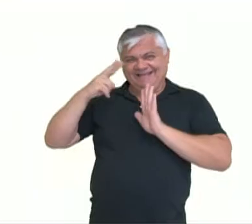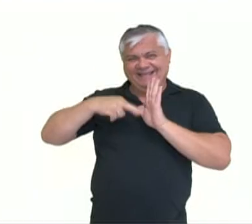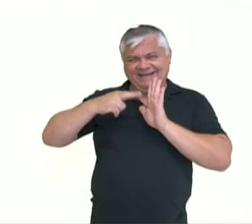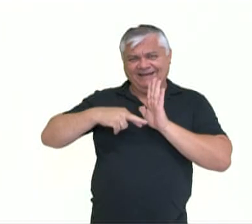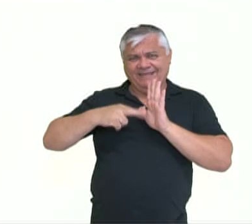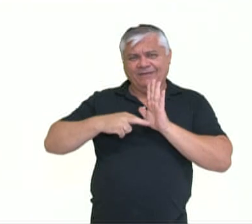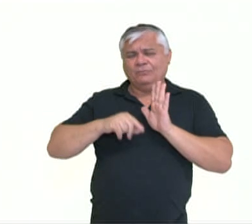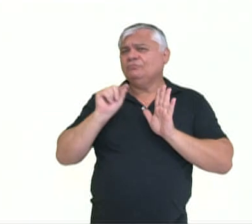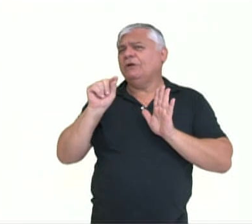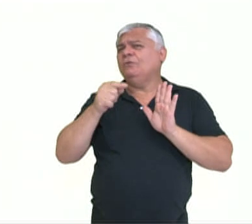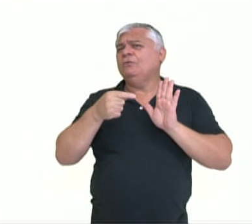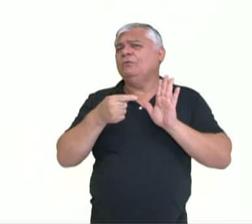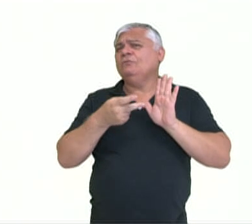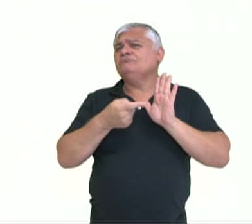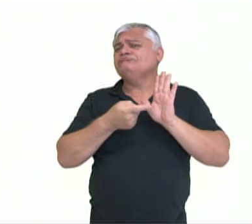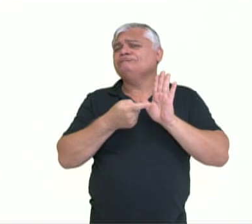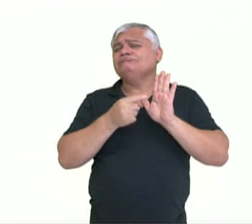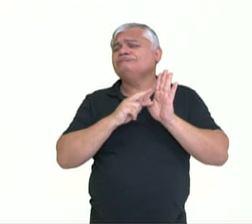destacado en el poema?